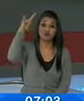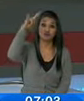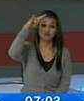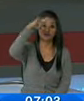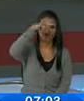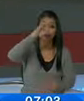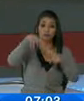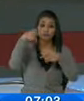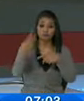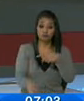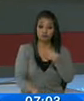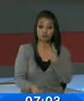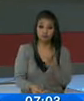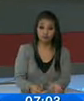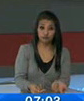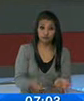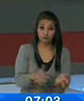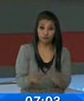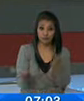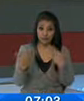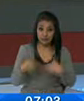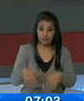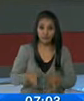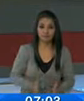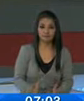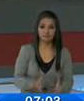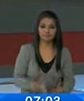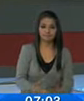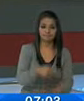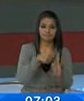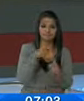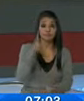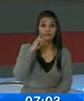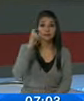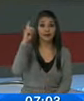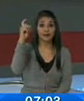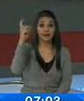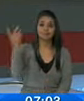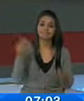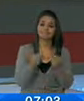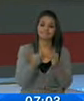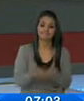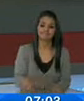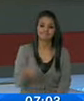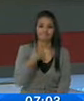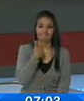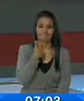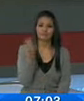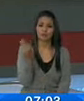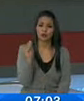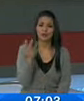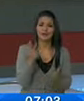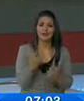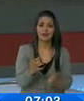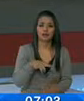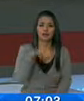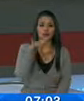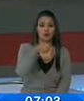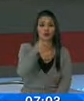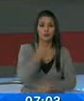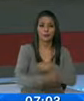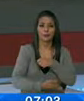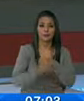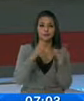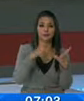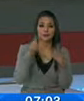de aterrizaje de un avión. La muerte le cortó los sueños de estos menores de edad que intentaban migrar para buscar un